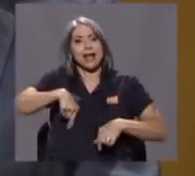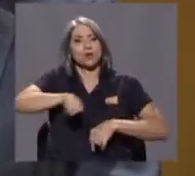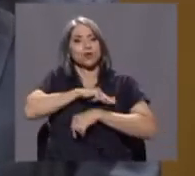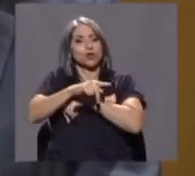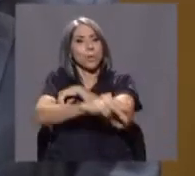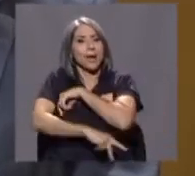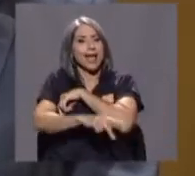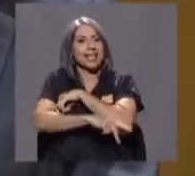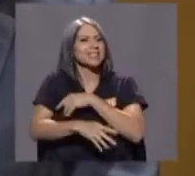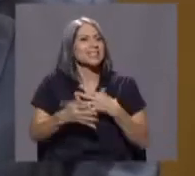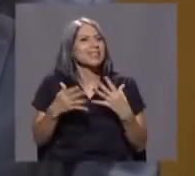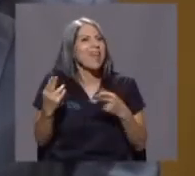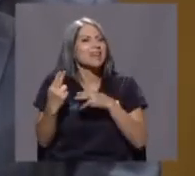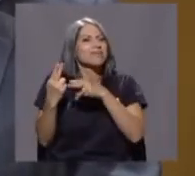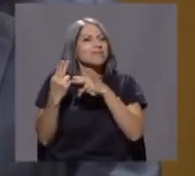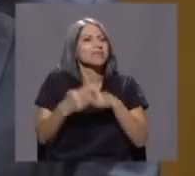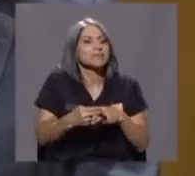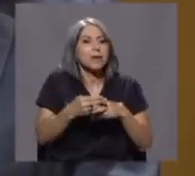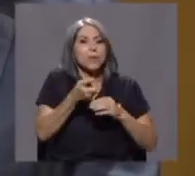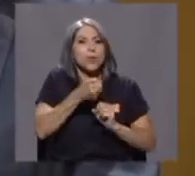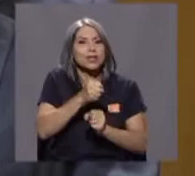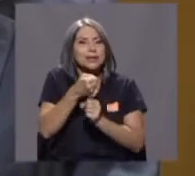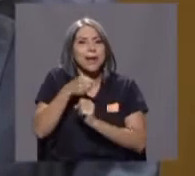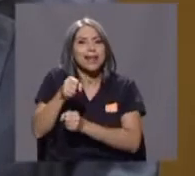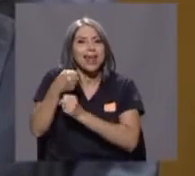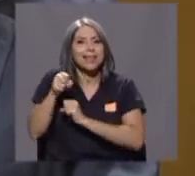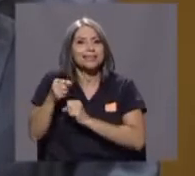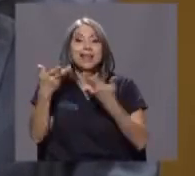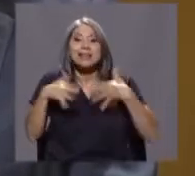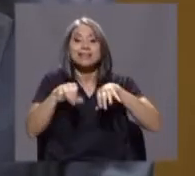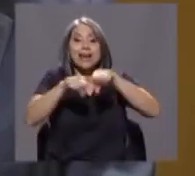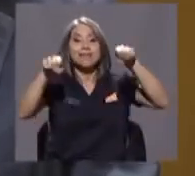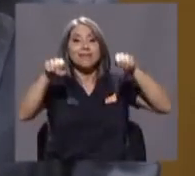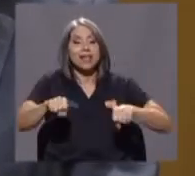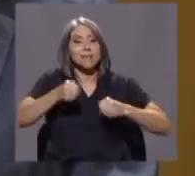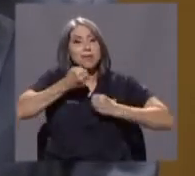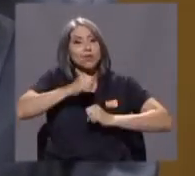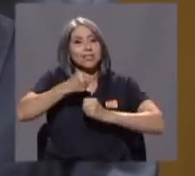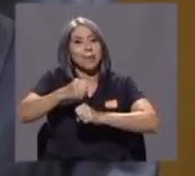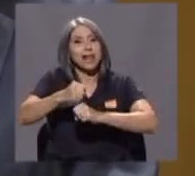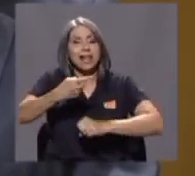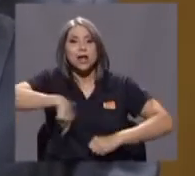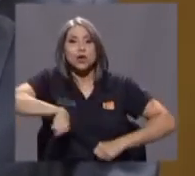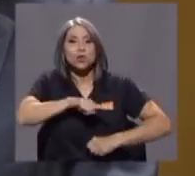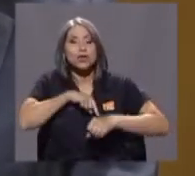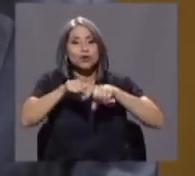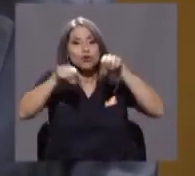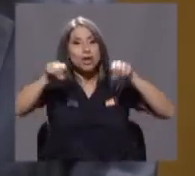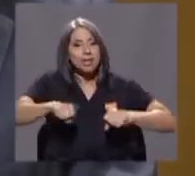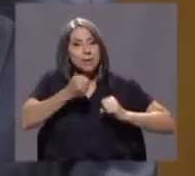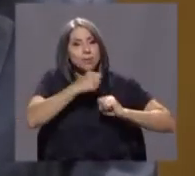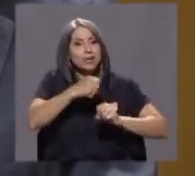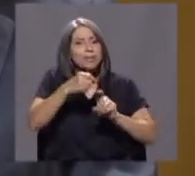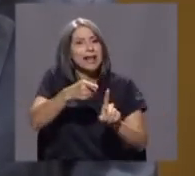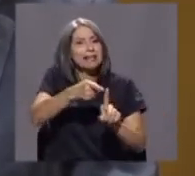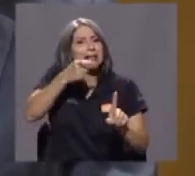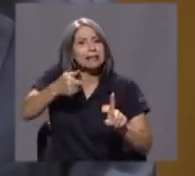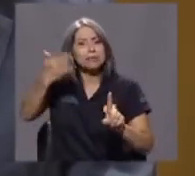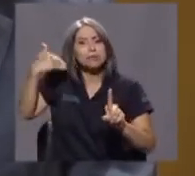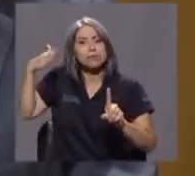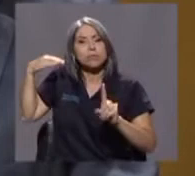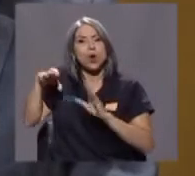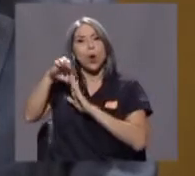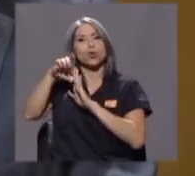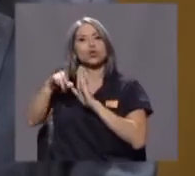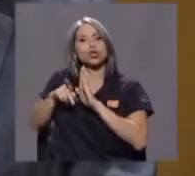son las municipalidades. Se crea el régimen municipal y el régimen municipal nuestro proviene directamente de esa Constitución